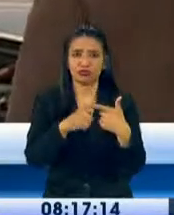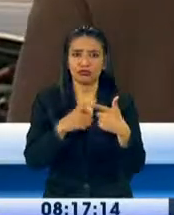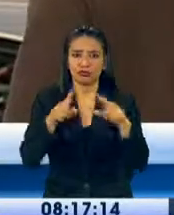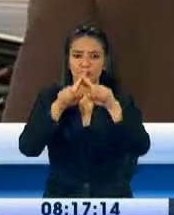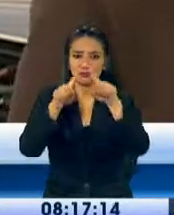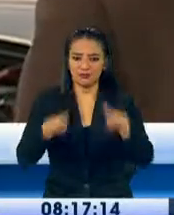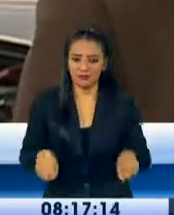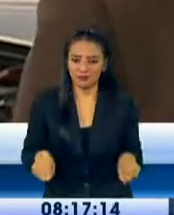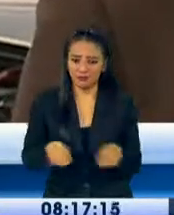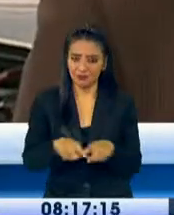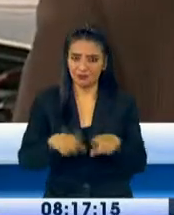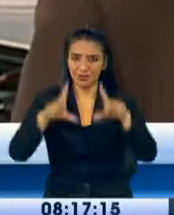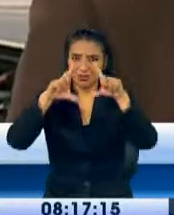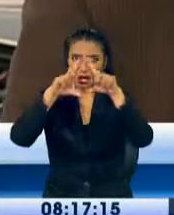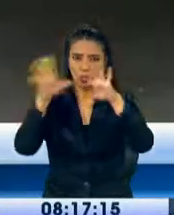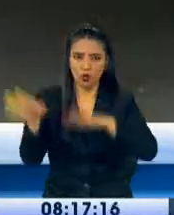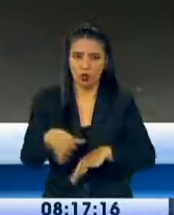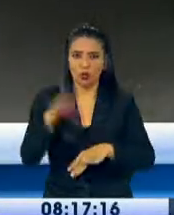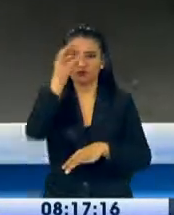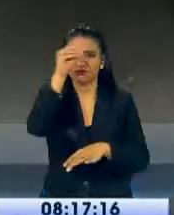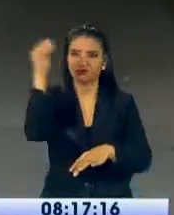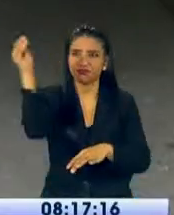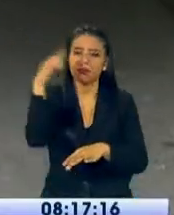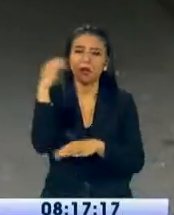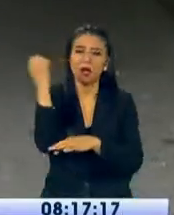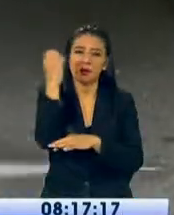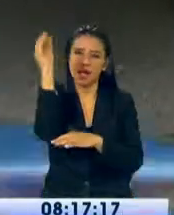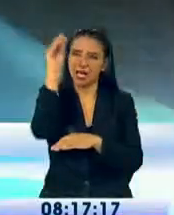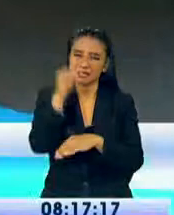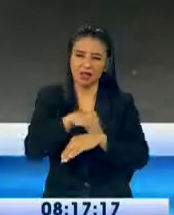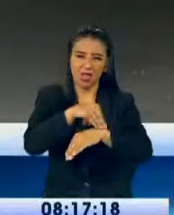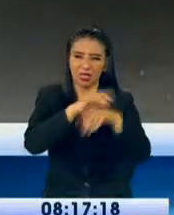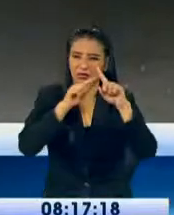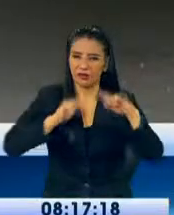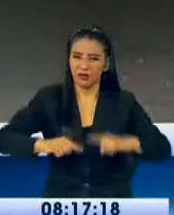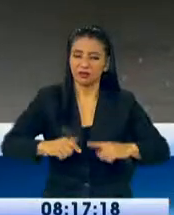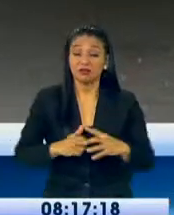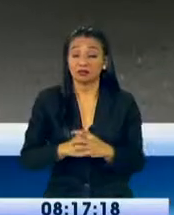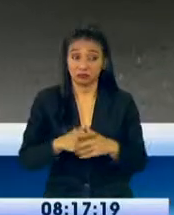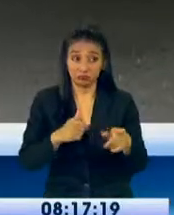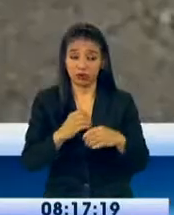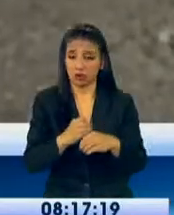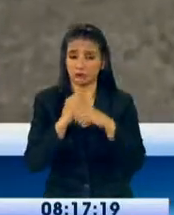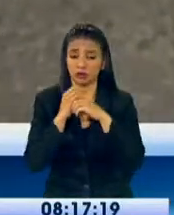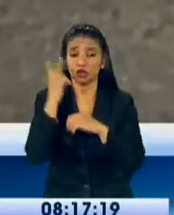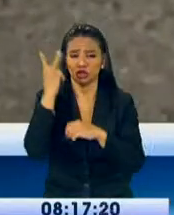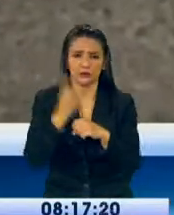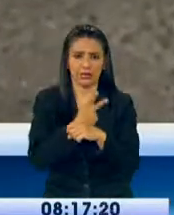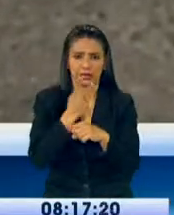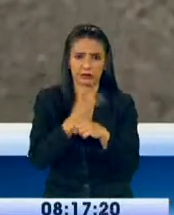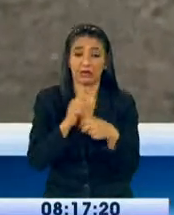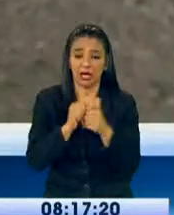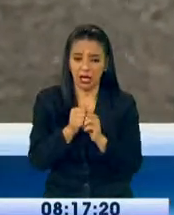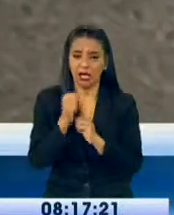triángulos, botiquín. La transportación escolar tiene la obligación de pasar 2 veces al año